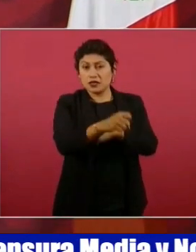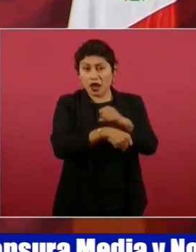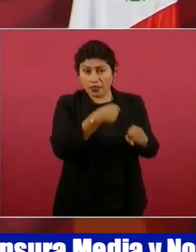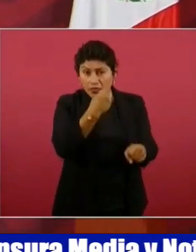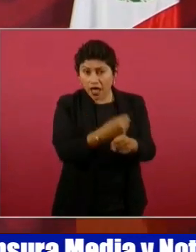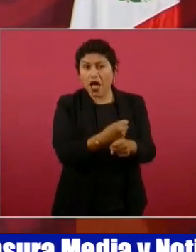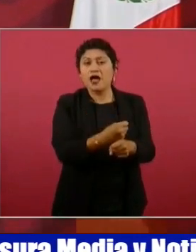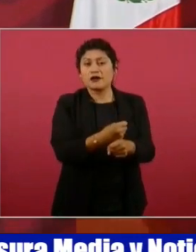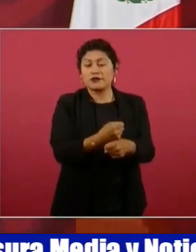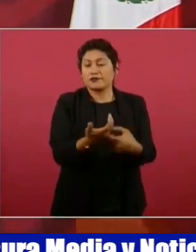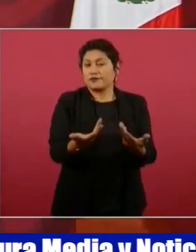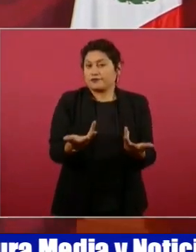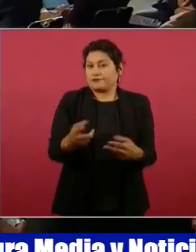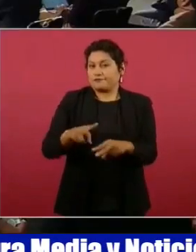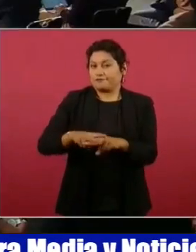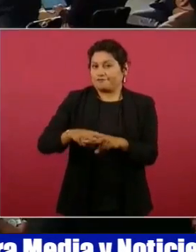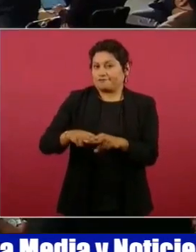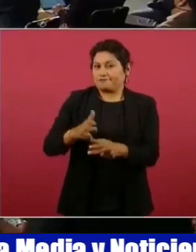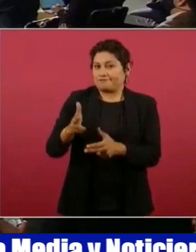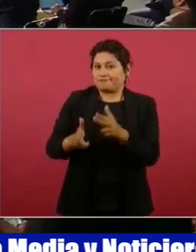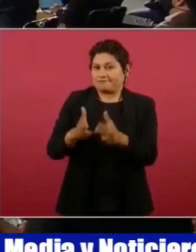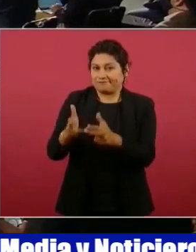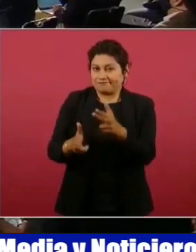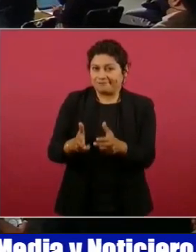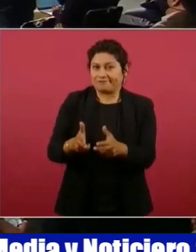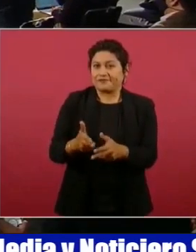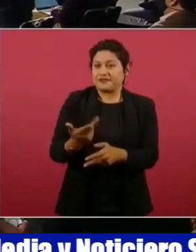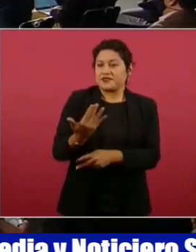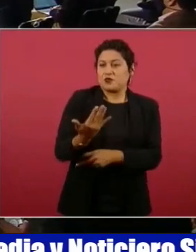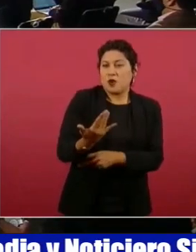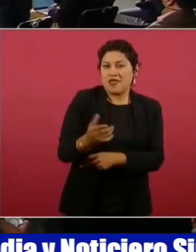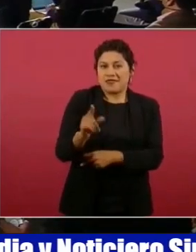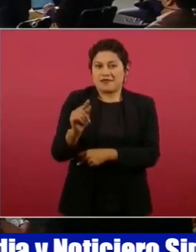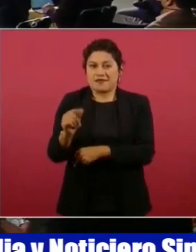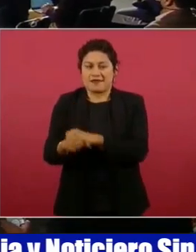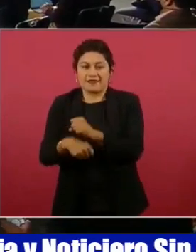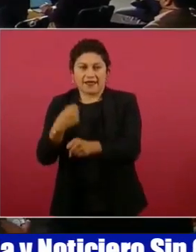Los ferrocarriles 50, 70 años,